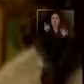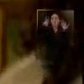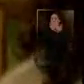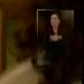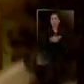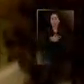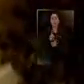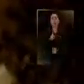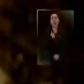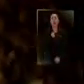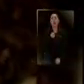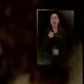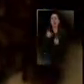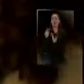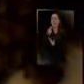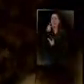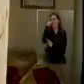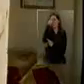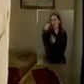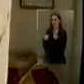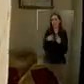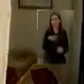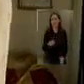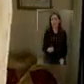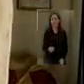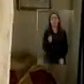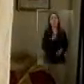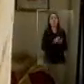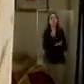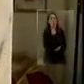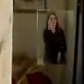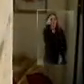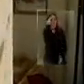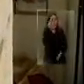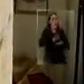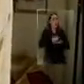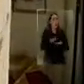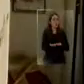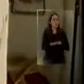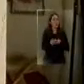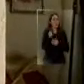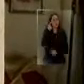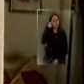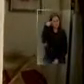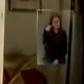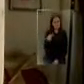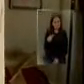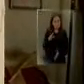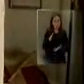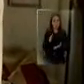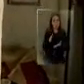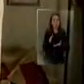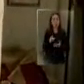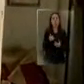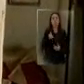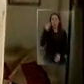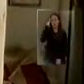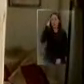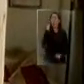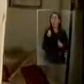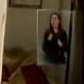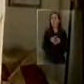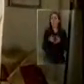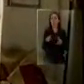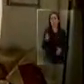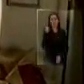dar cuenta, pero no quiero hacerles la vida difícil a ellos. ¿Cómo es tu memoria ahora? ¿Tú sientes que hay algún índice que te indicara que te asusta o te preocupa? Mi memoria es bastante